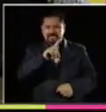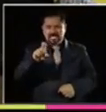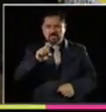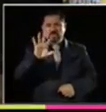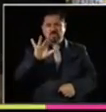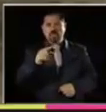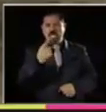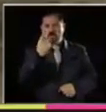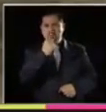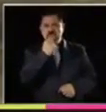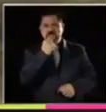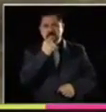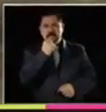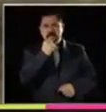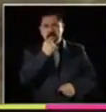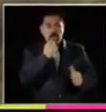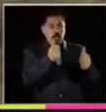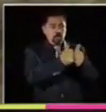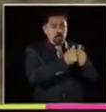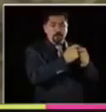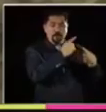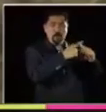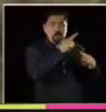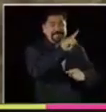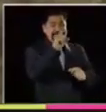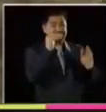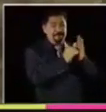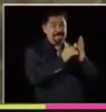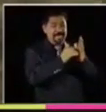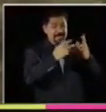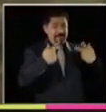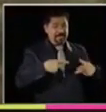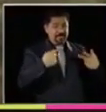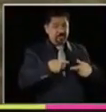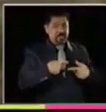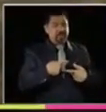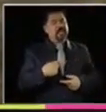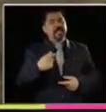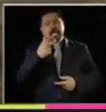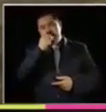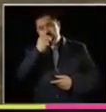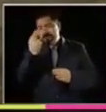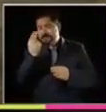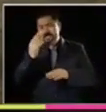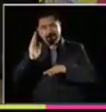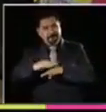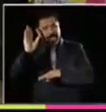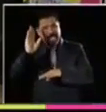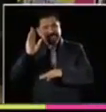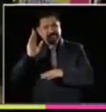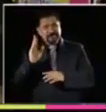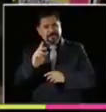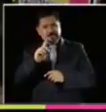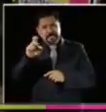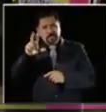habitantes. Hermosillo necesita 180 policías por cada 100,000 habitantes. Tenemos